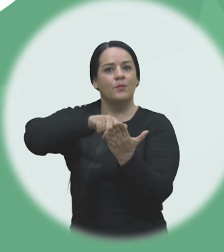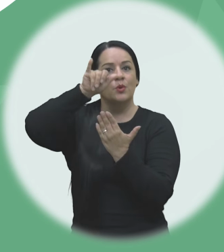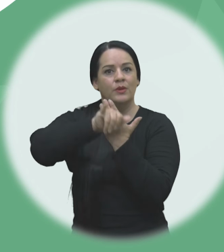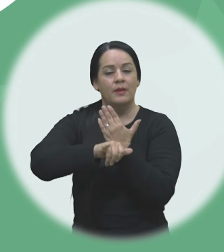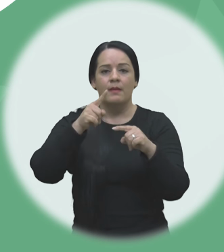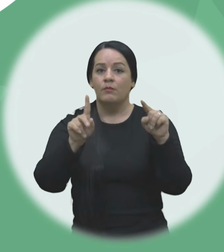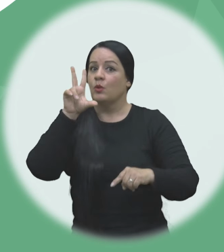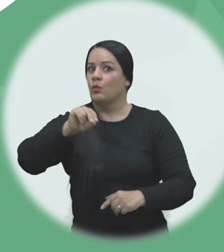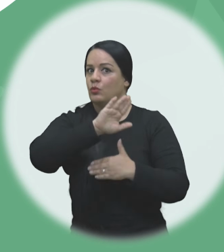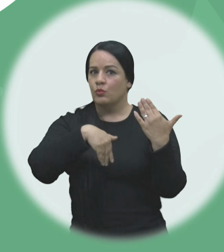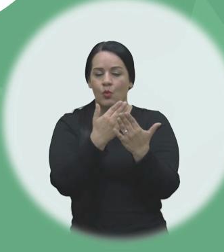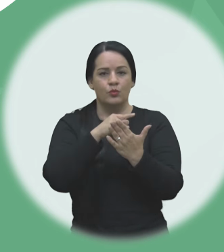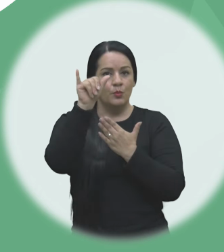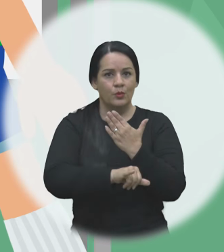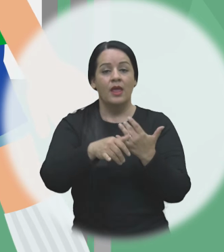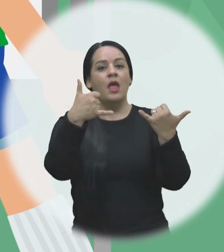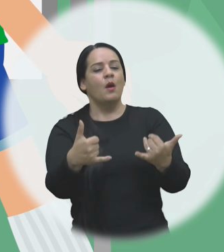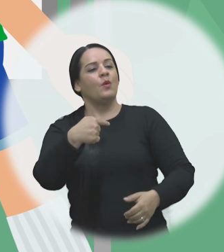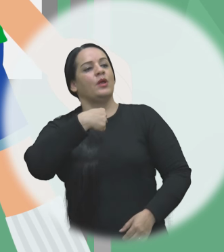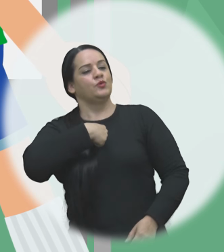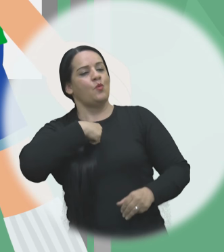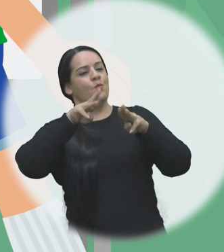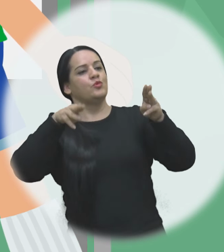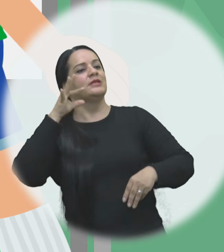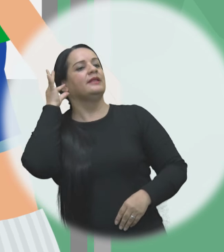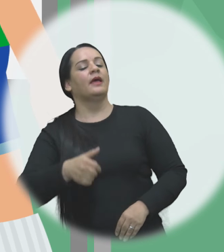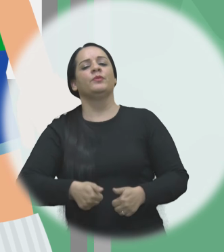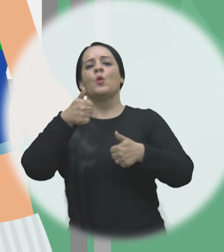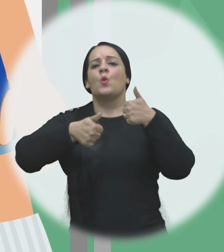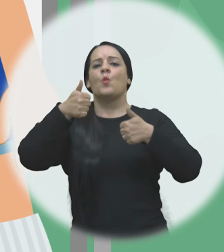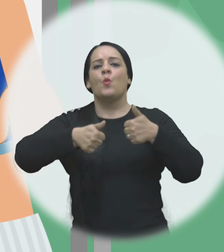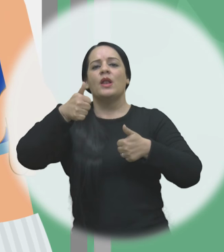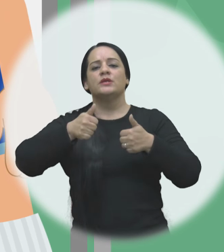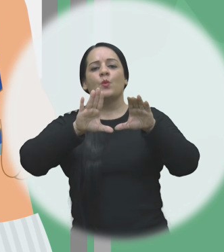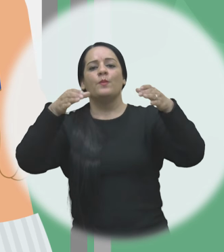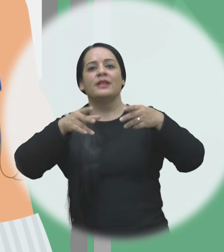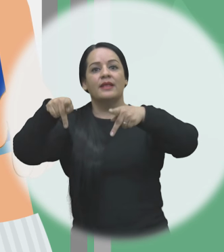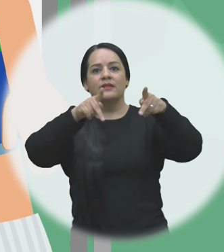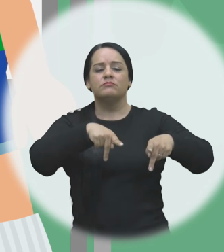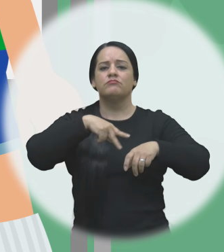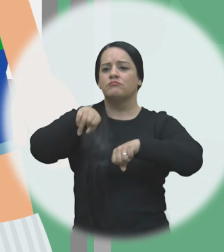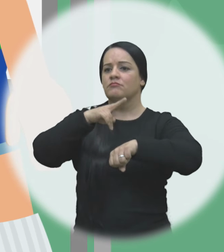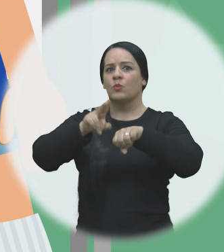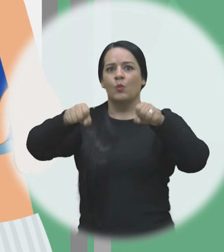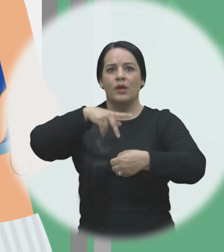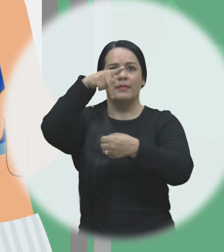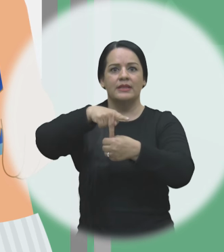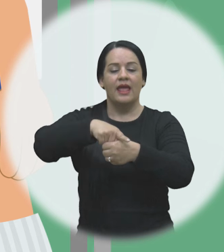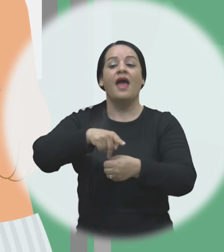aprueban proyectos, pero no todos. Ahora yo, Museíta. ¿Cuáles son las comisiones en las que la gente común